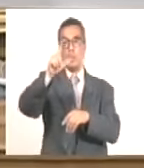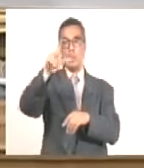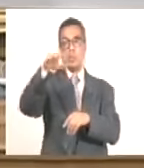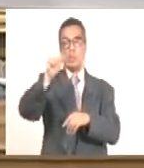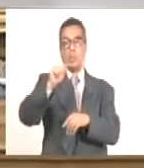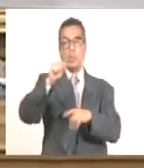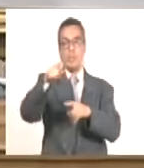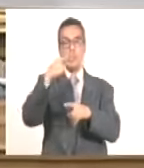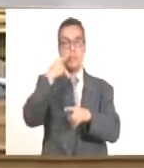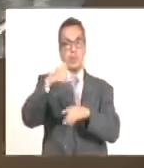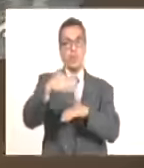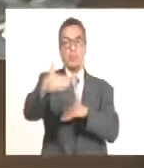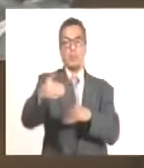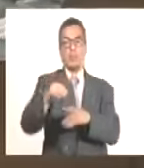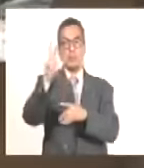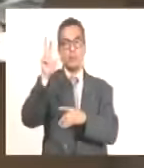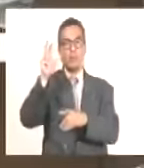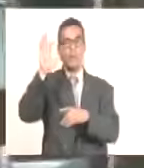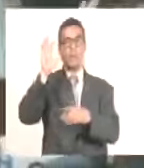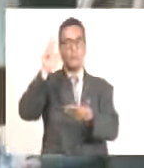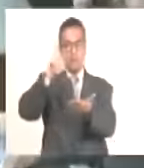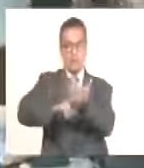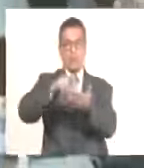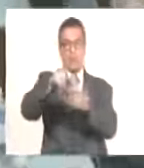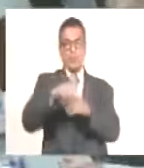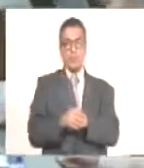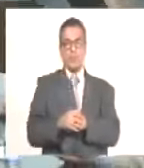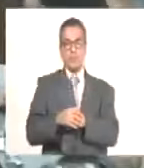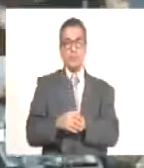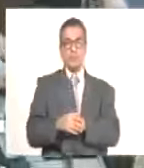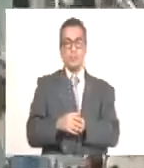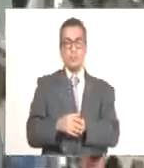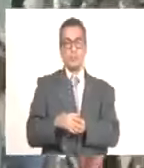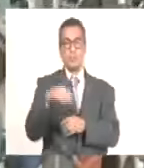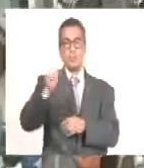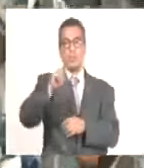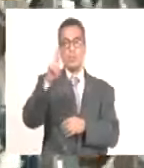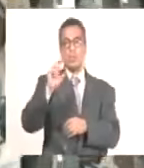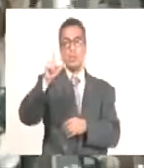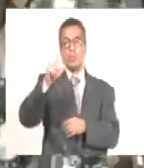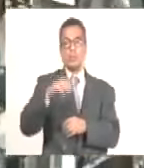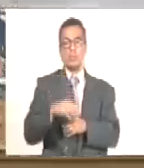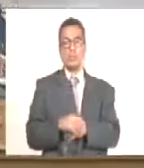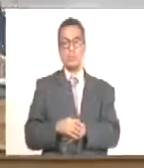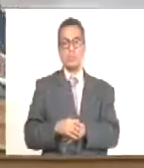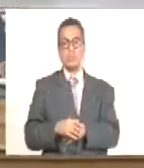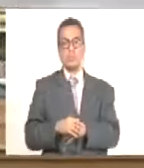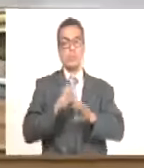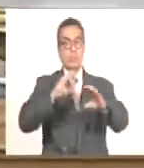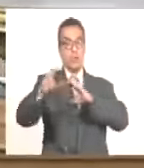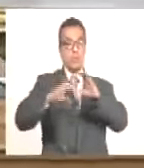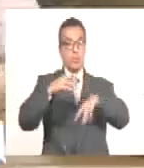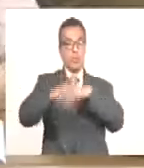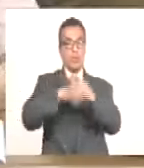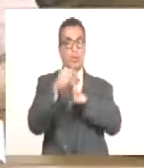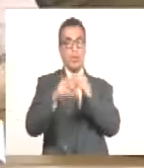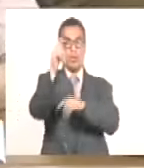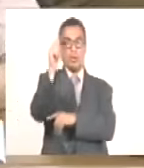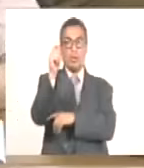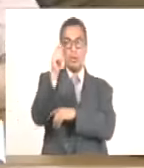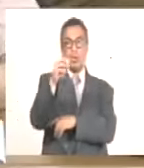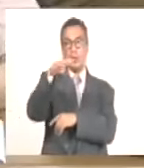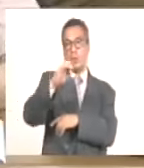a manifestar con la señal de costumbre. Queda aprobado el diputado Saúl Ortega. Comunicación suscrita por el